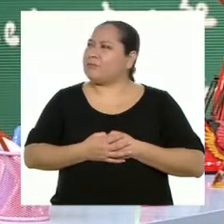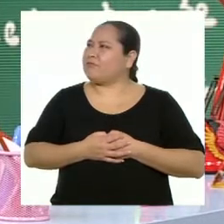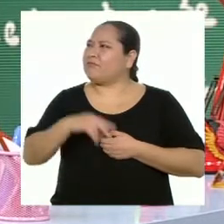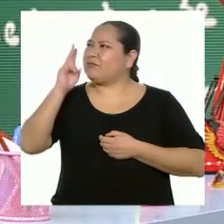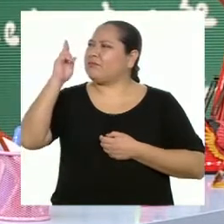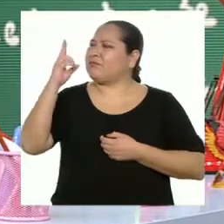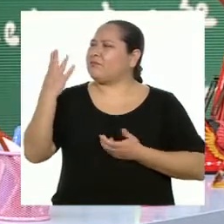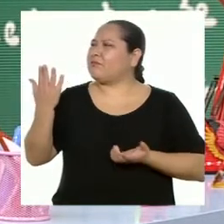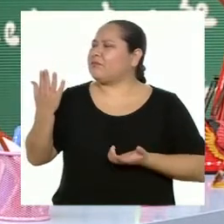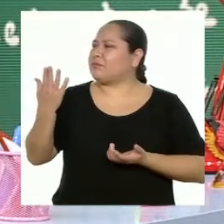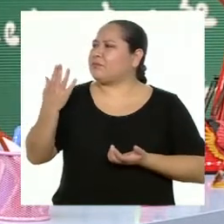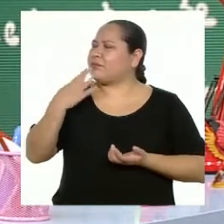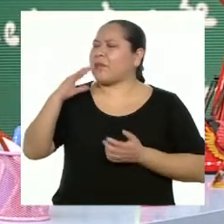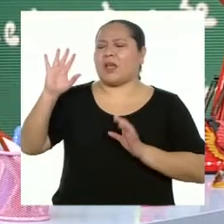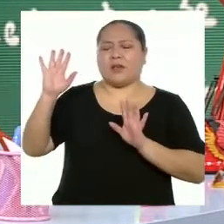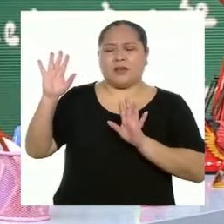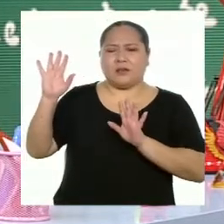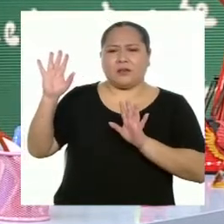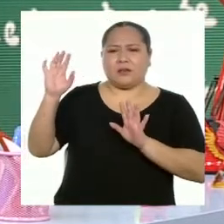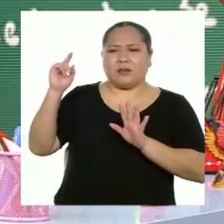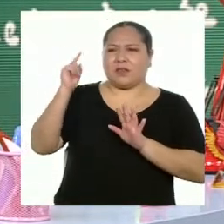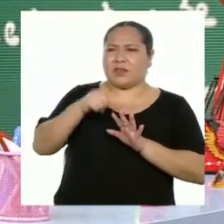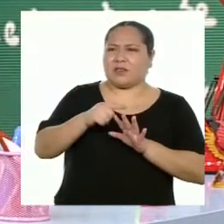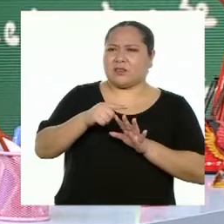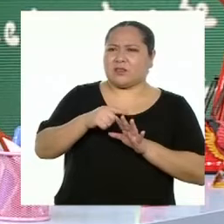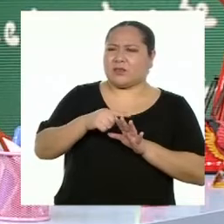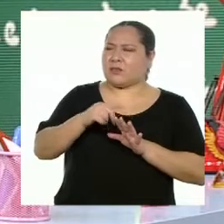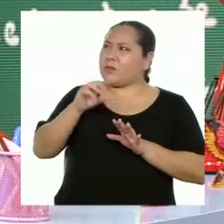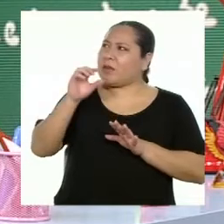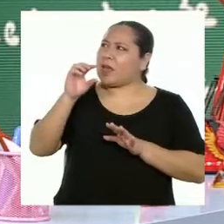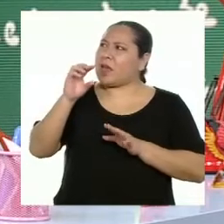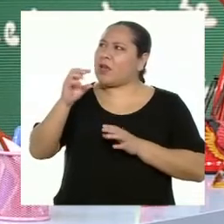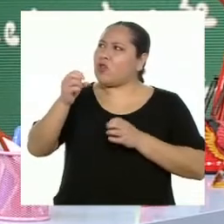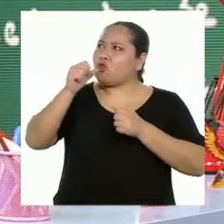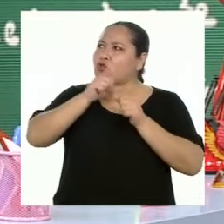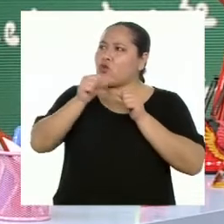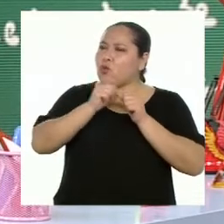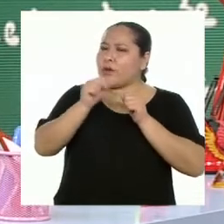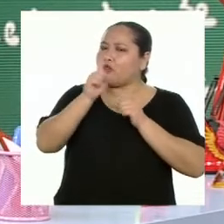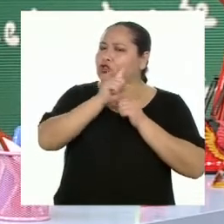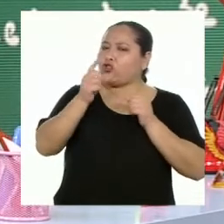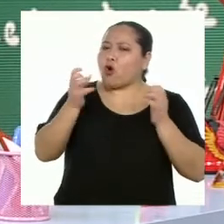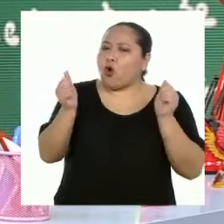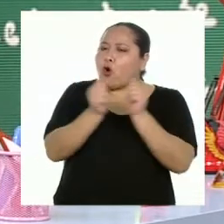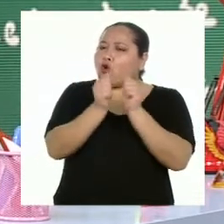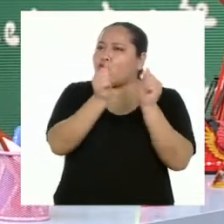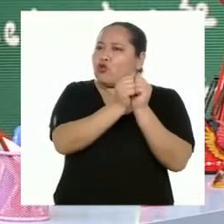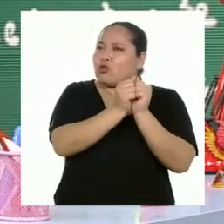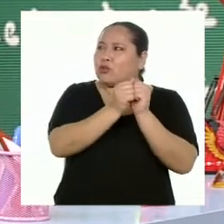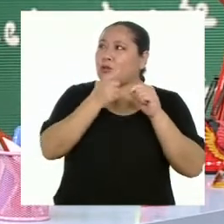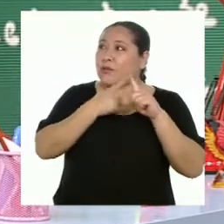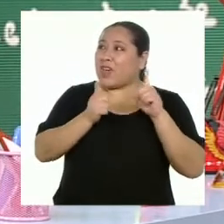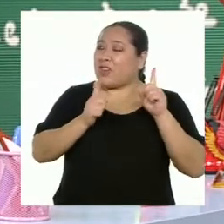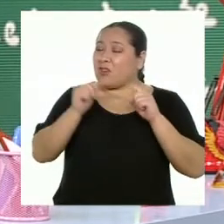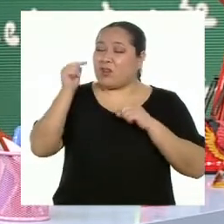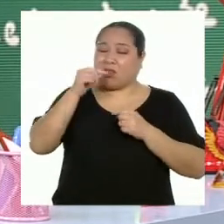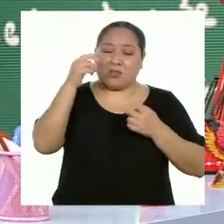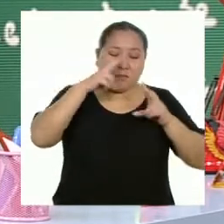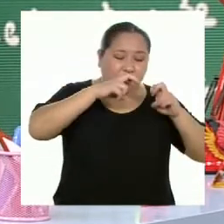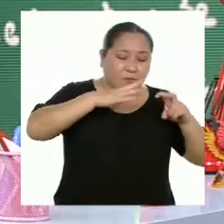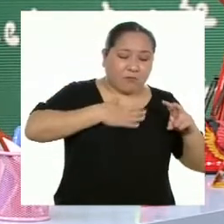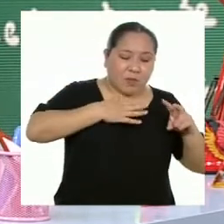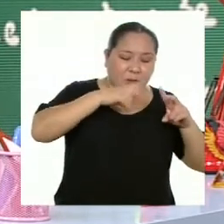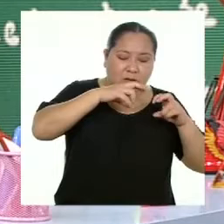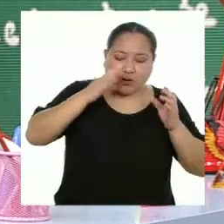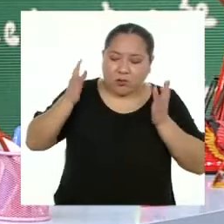Profesora Angélica, un momento. Eso es para datos no agrupados, pero para datos agrupados, como en el caso de nuestro estudio,